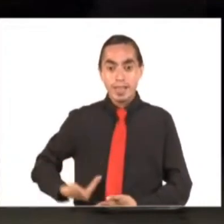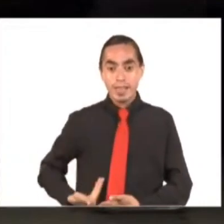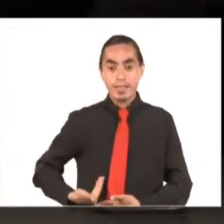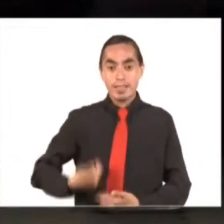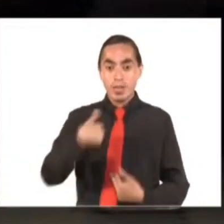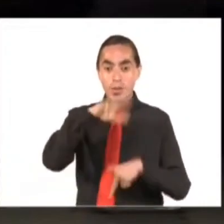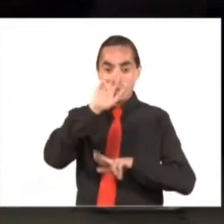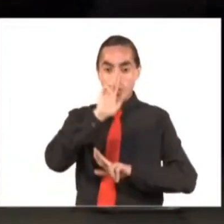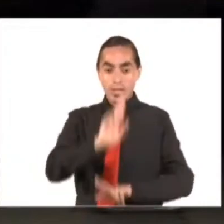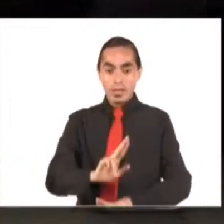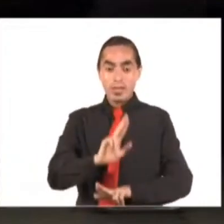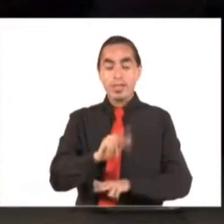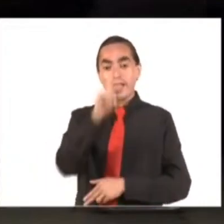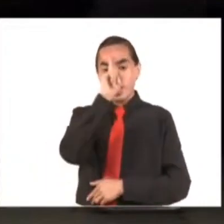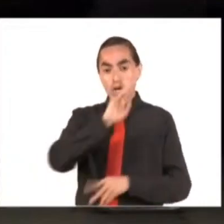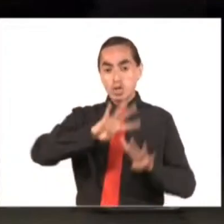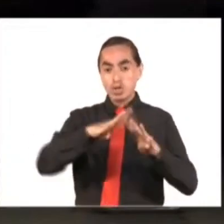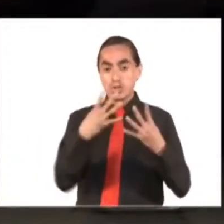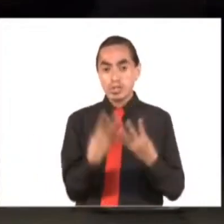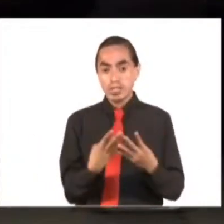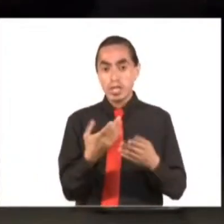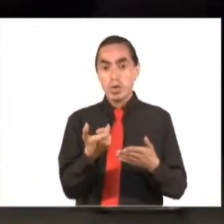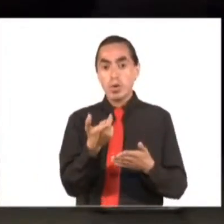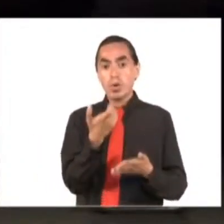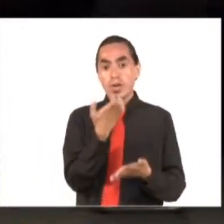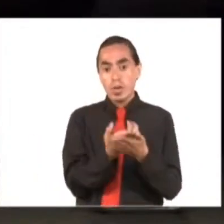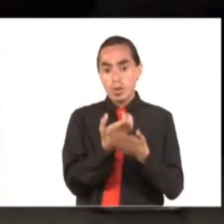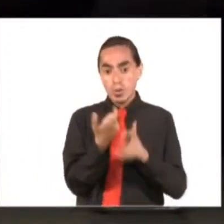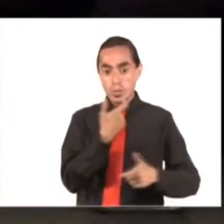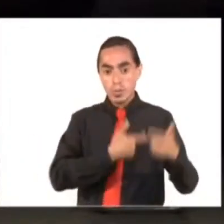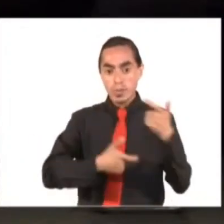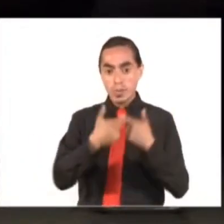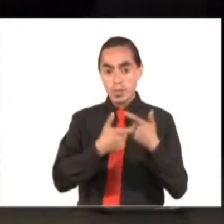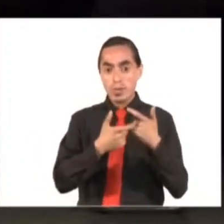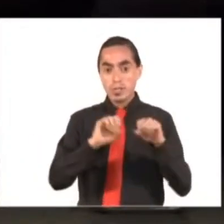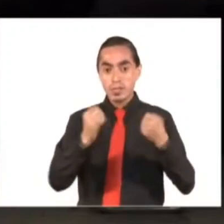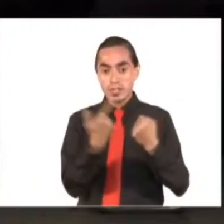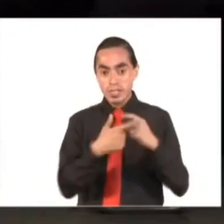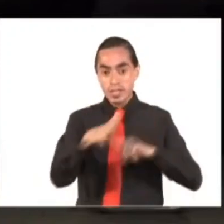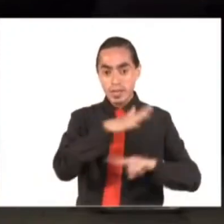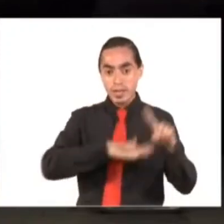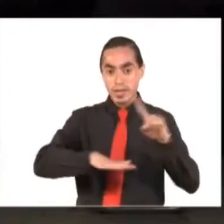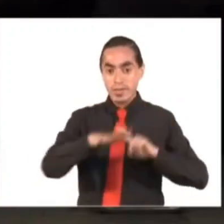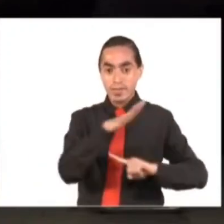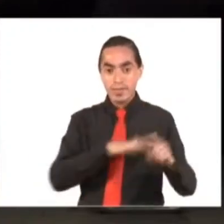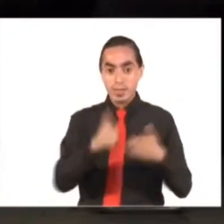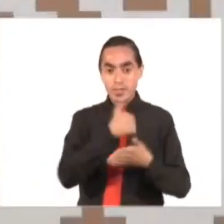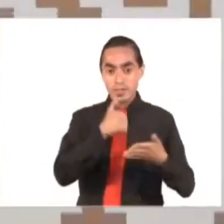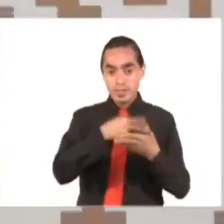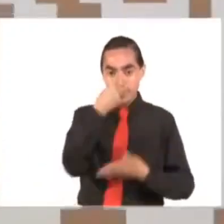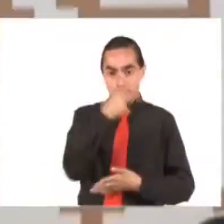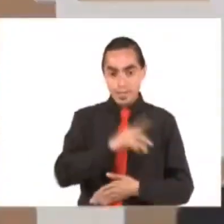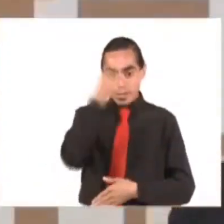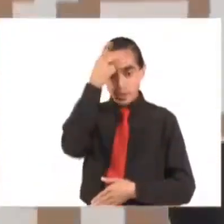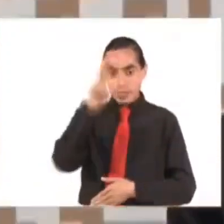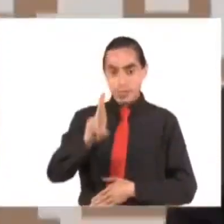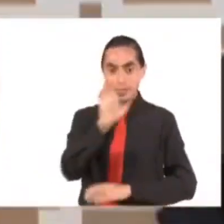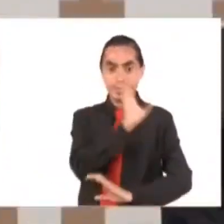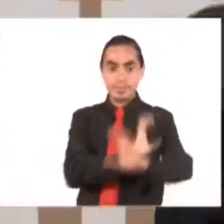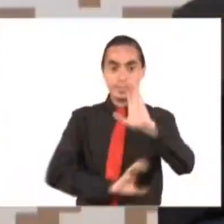Consejo Económico, Social y Ambiental de la Ciudad de México, doctora Claudia Sheinbaum Pardo.